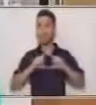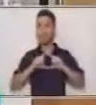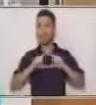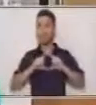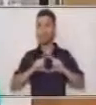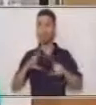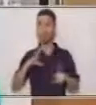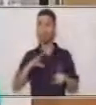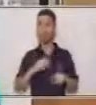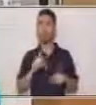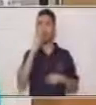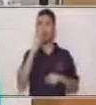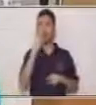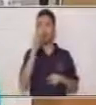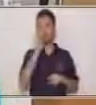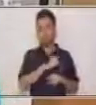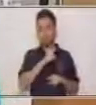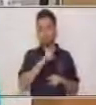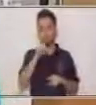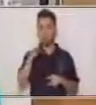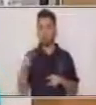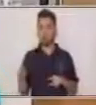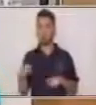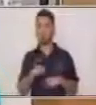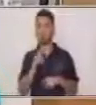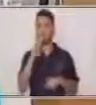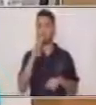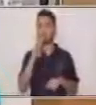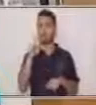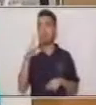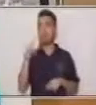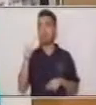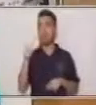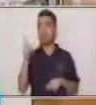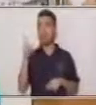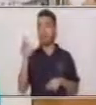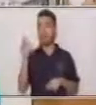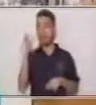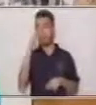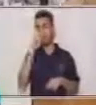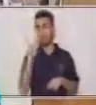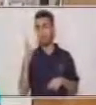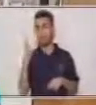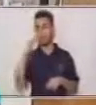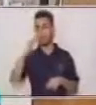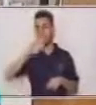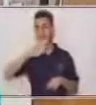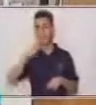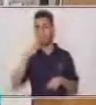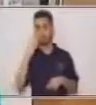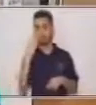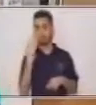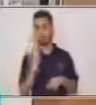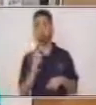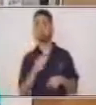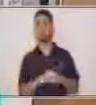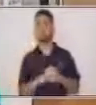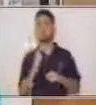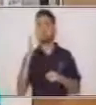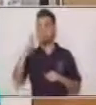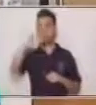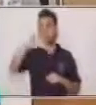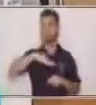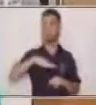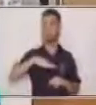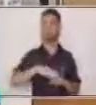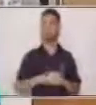tiene? Tiene 1, 2, 3. Muy bien, tiene 3 lados. Vamos a ver entonces qué